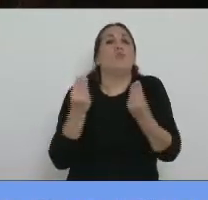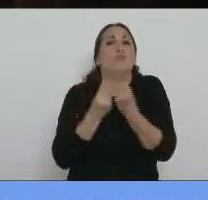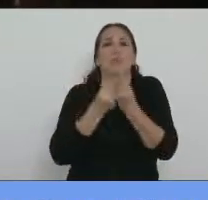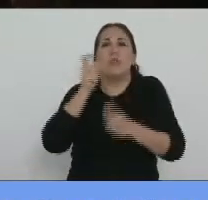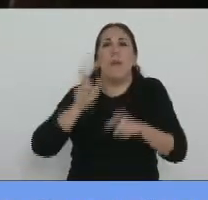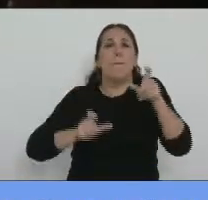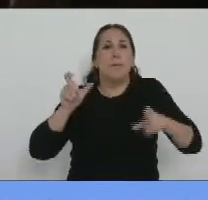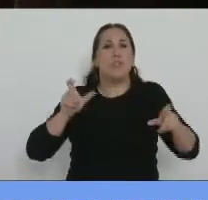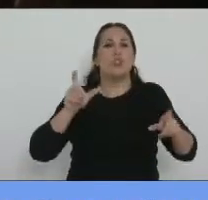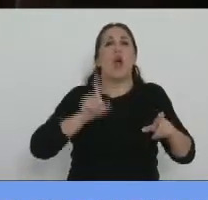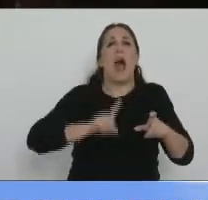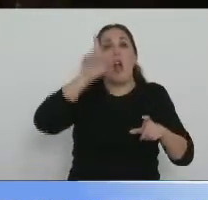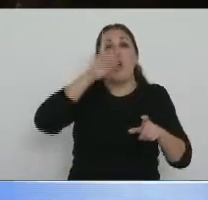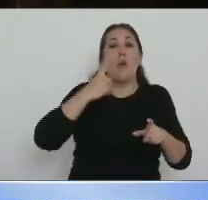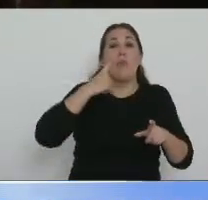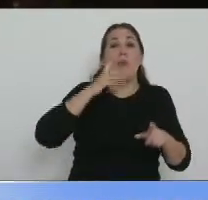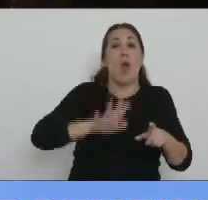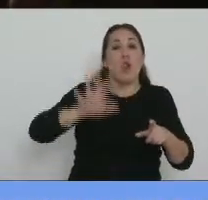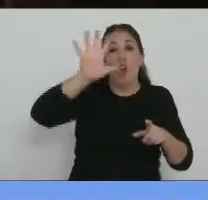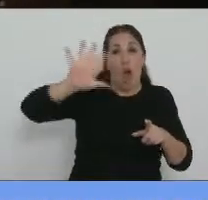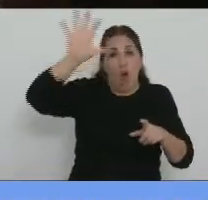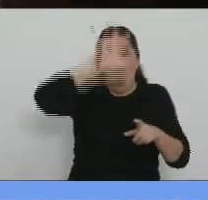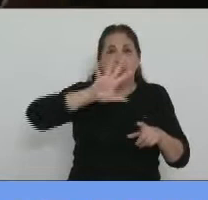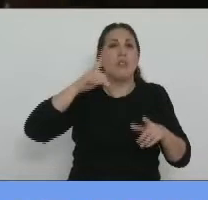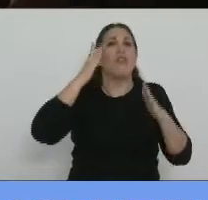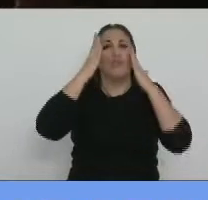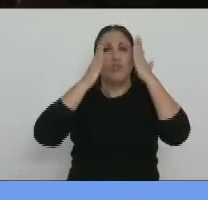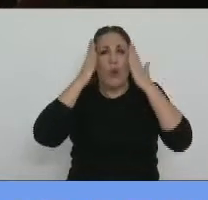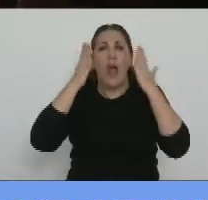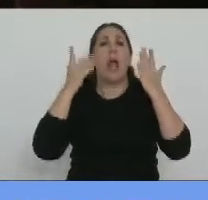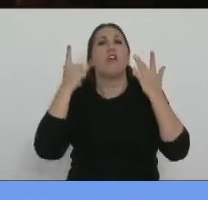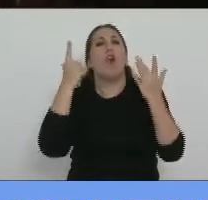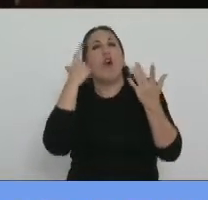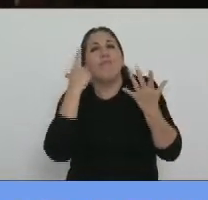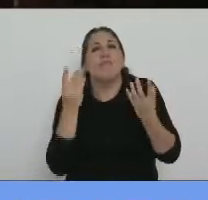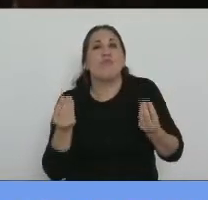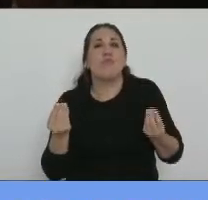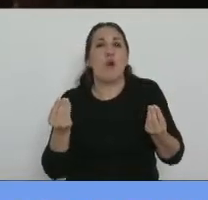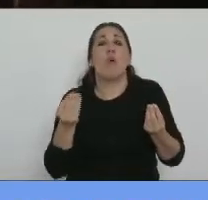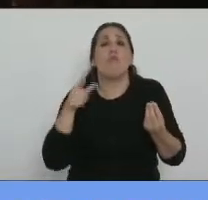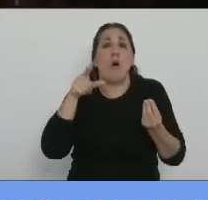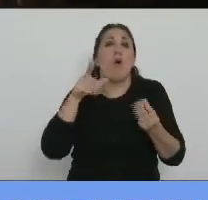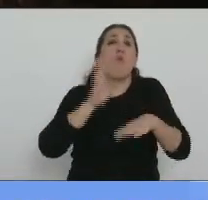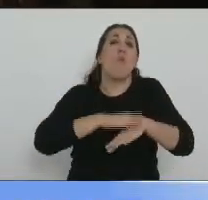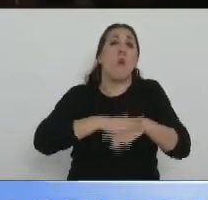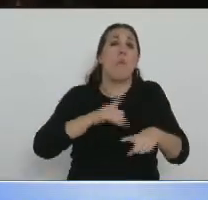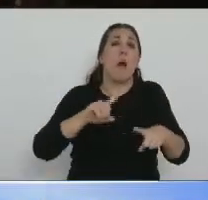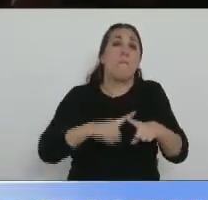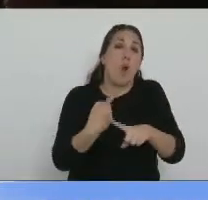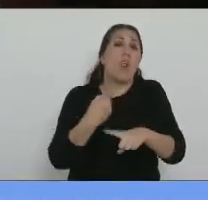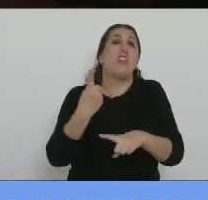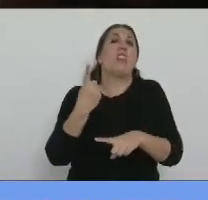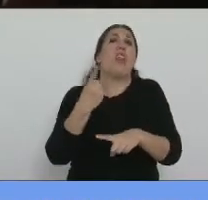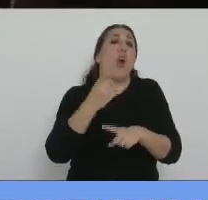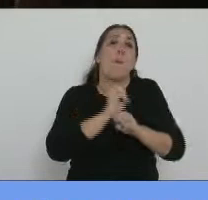largo de mucho tiempo fue truncado por políticas centralistas que empobrecieron al norte grande el norte grande es